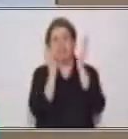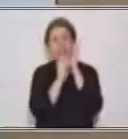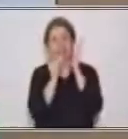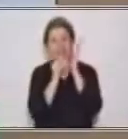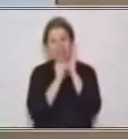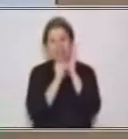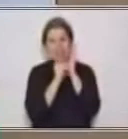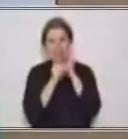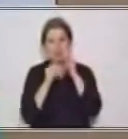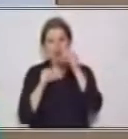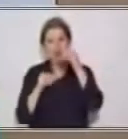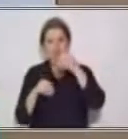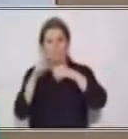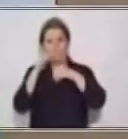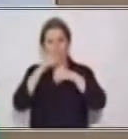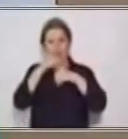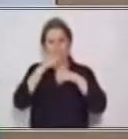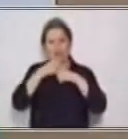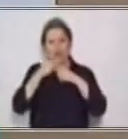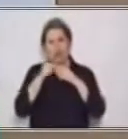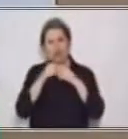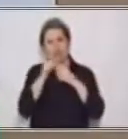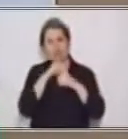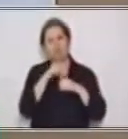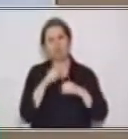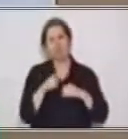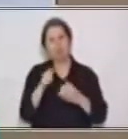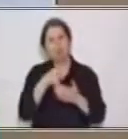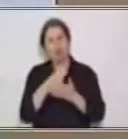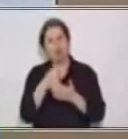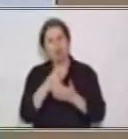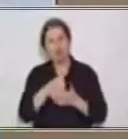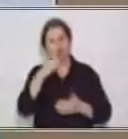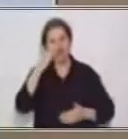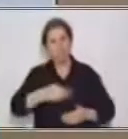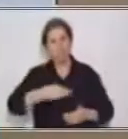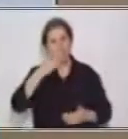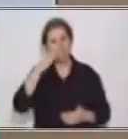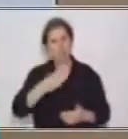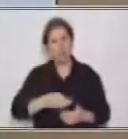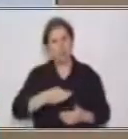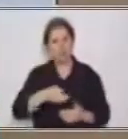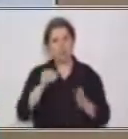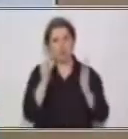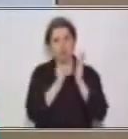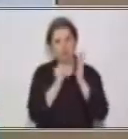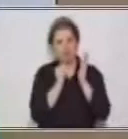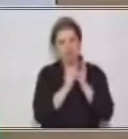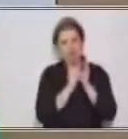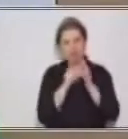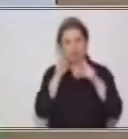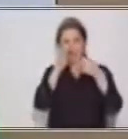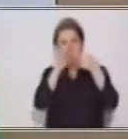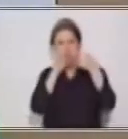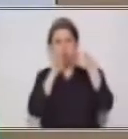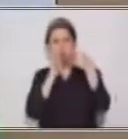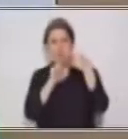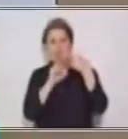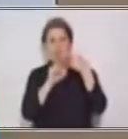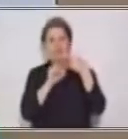Ahora la papa pagó 25 y vale 5 quetzales la libra. Voy a dividir.